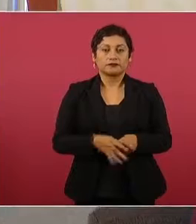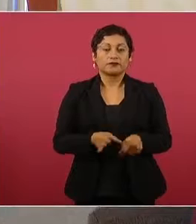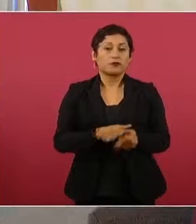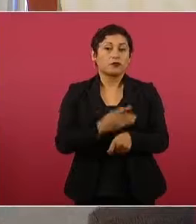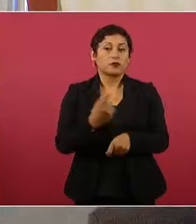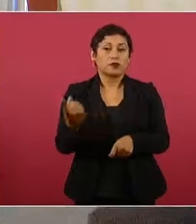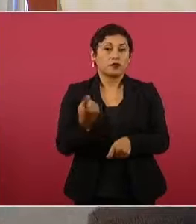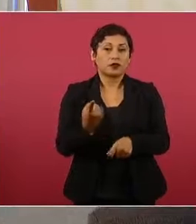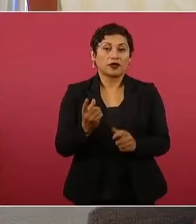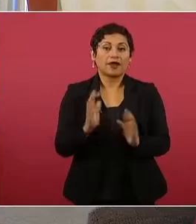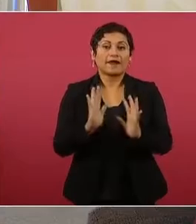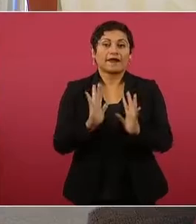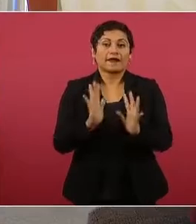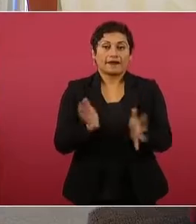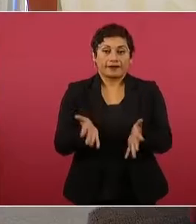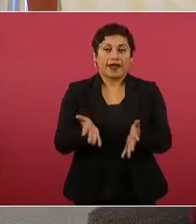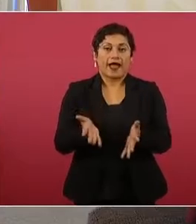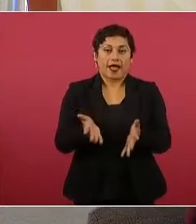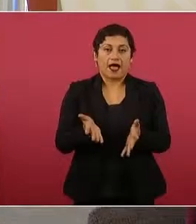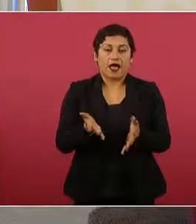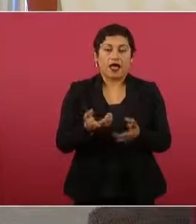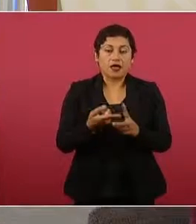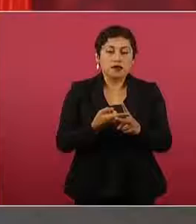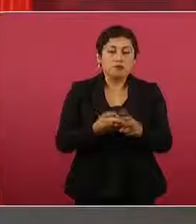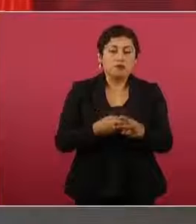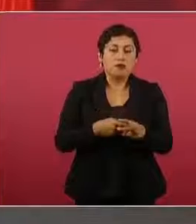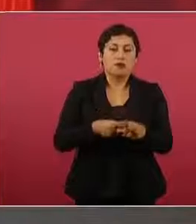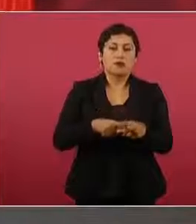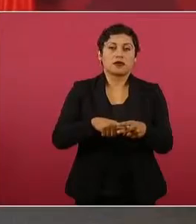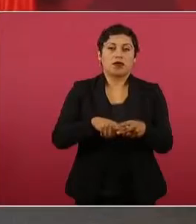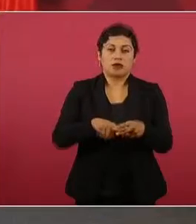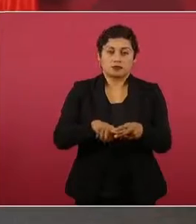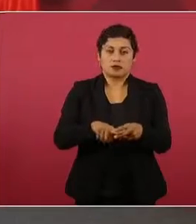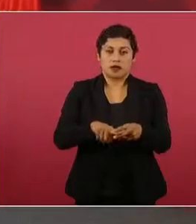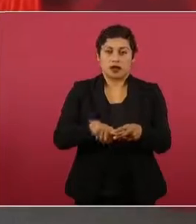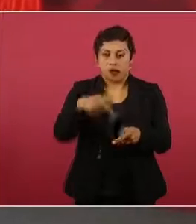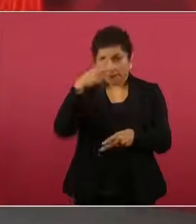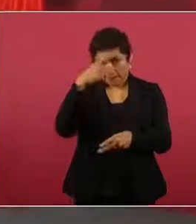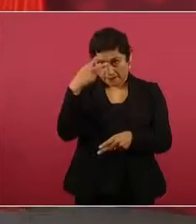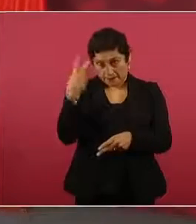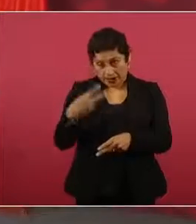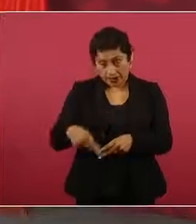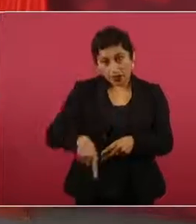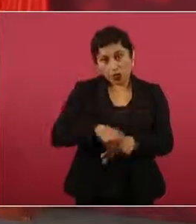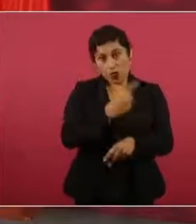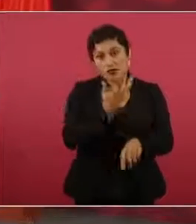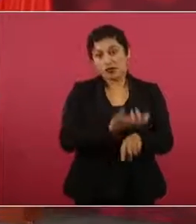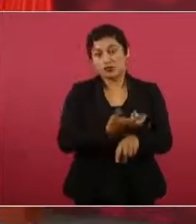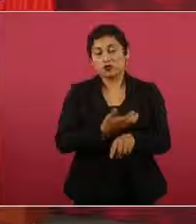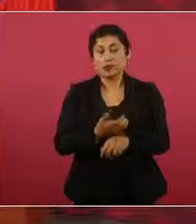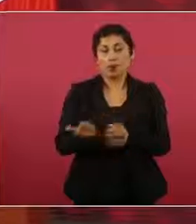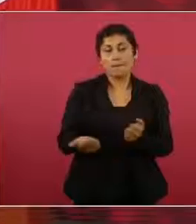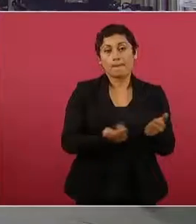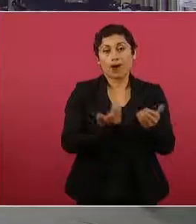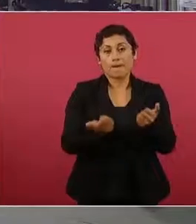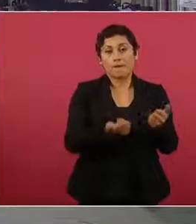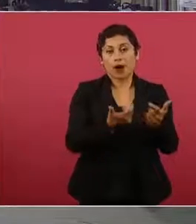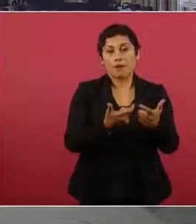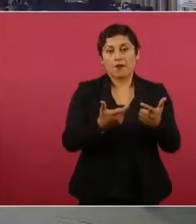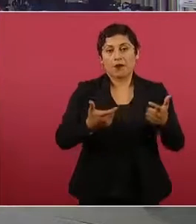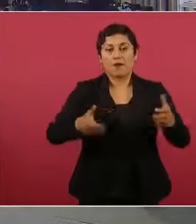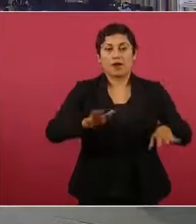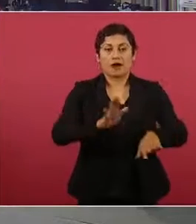creciendo las exportaciones de México a Estados Unidos. Y el cambio. En una segunda pregunta,